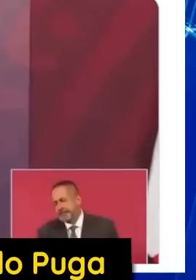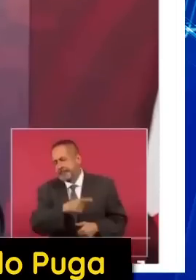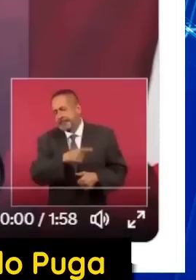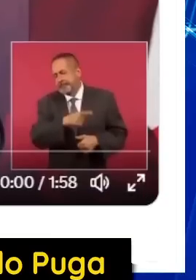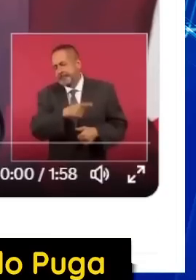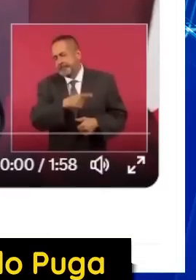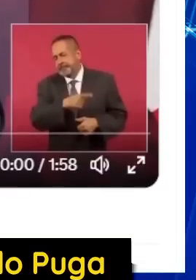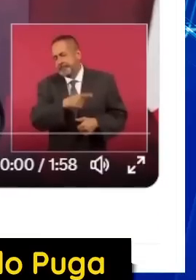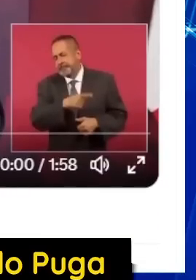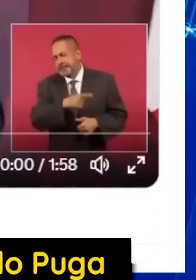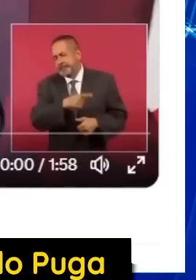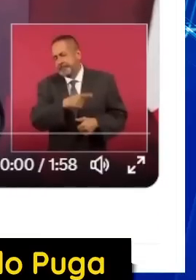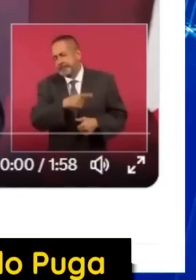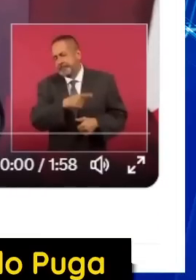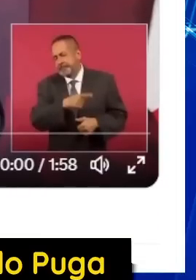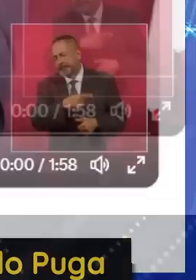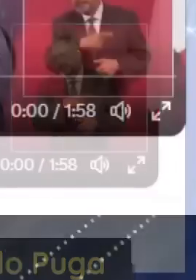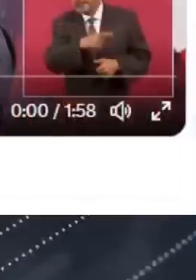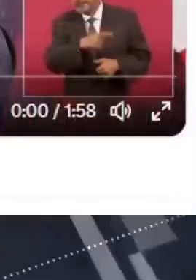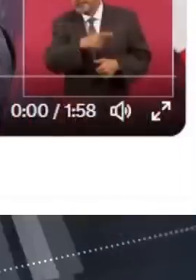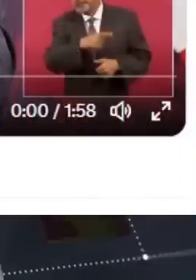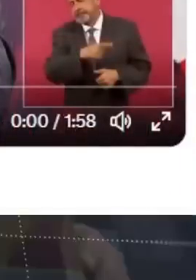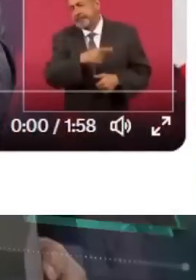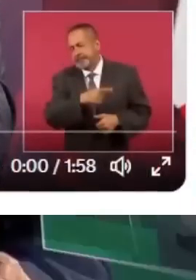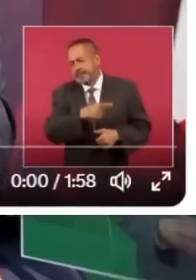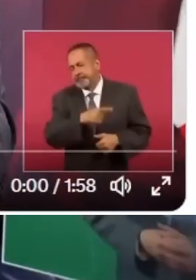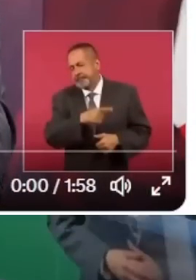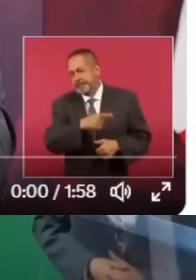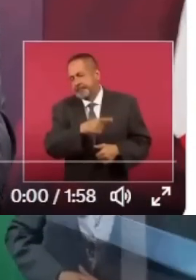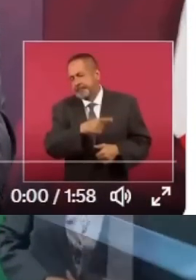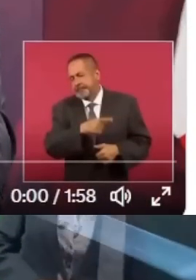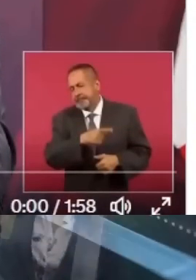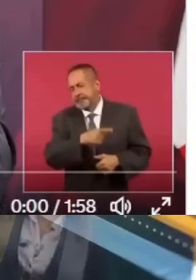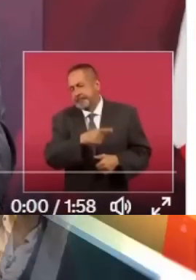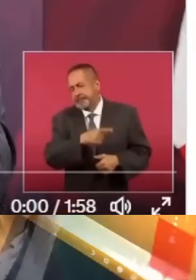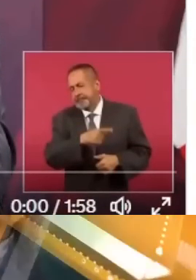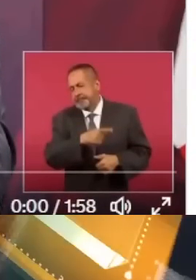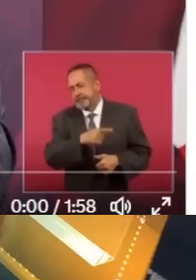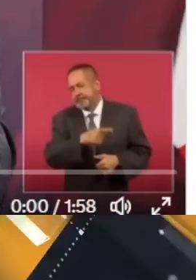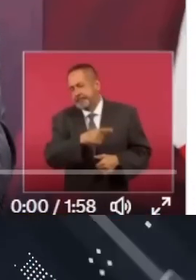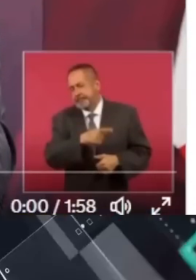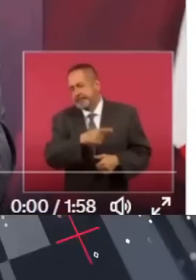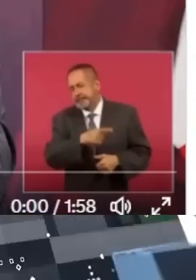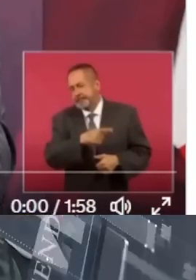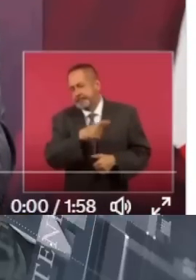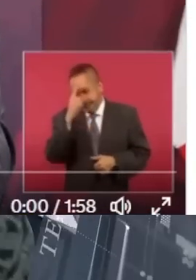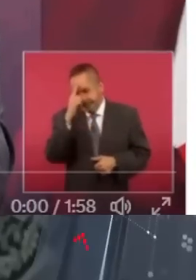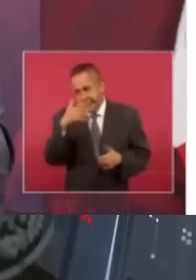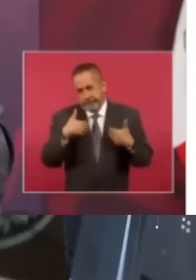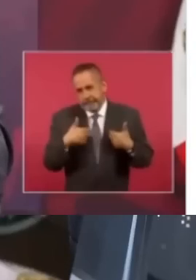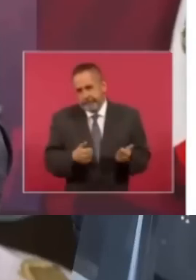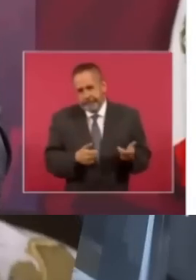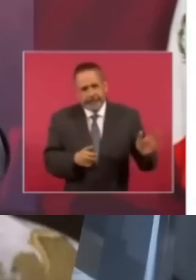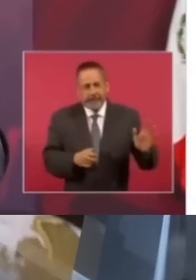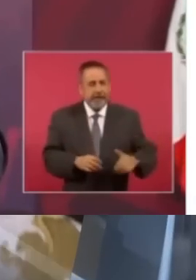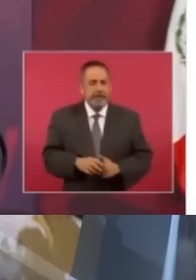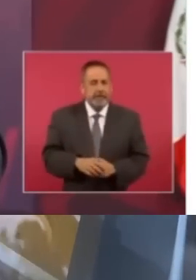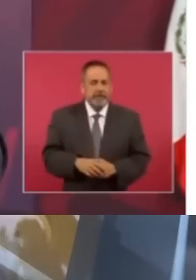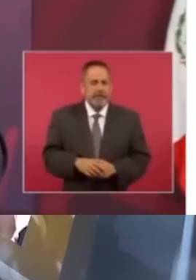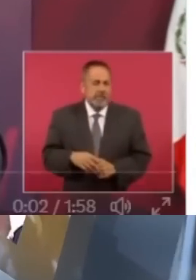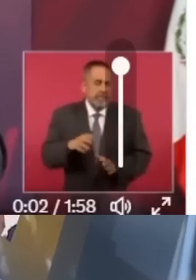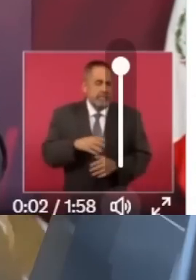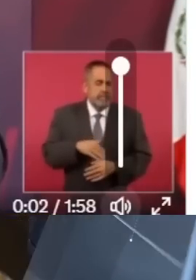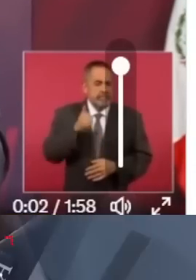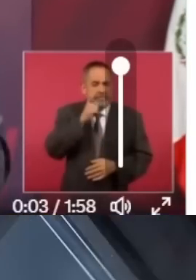usted es muy populista, dijo el presidente López Obrador en esta conferencia de prensa. Además, como siempre hemos dicho,